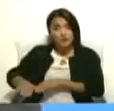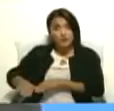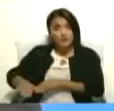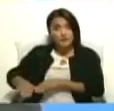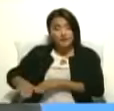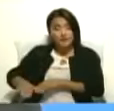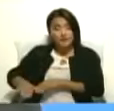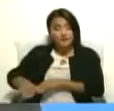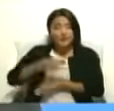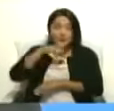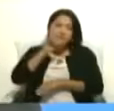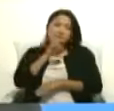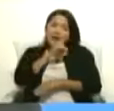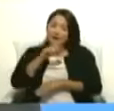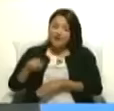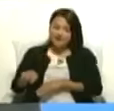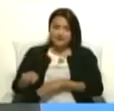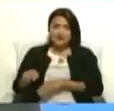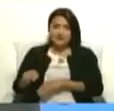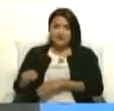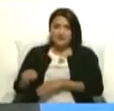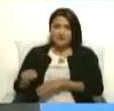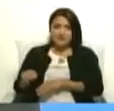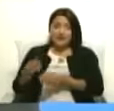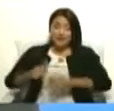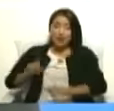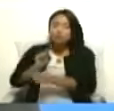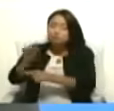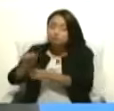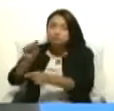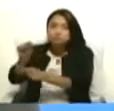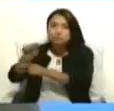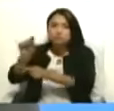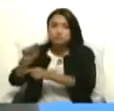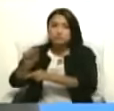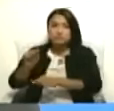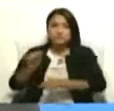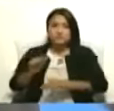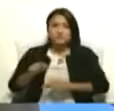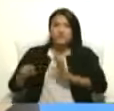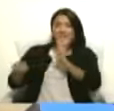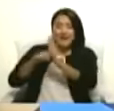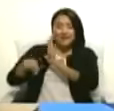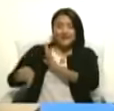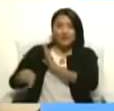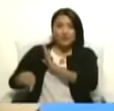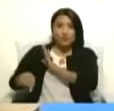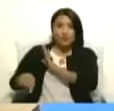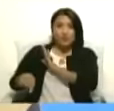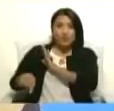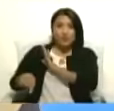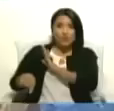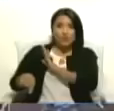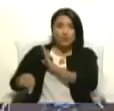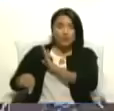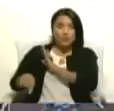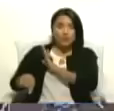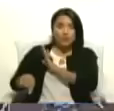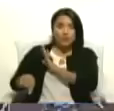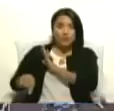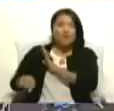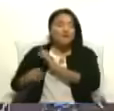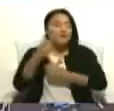esos padres que se expresan sobre sus hijos de manera despreciativa miren lo que esta gente